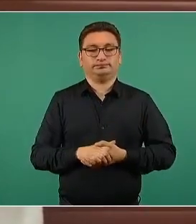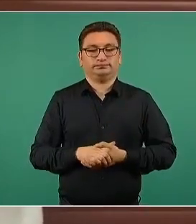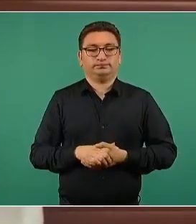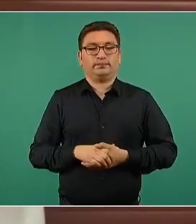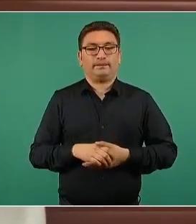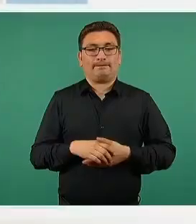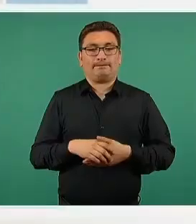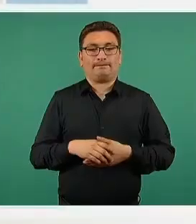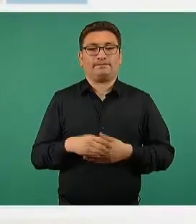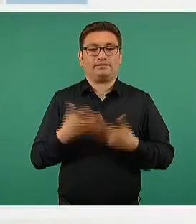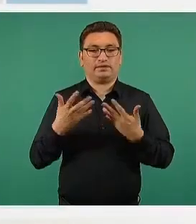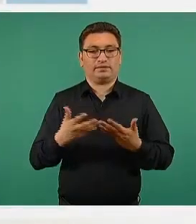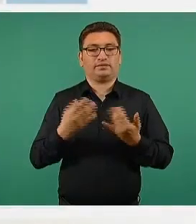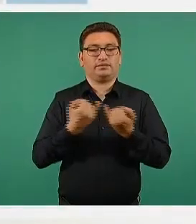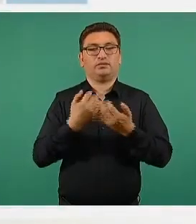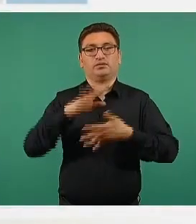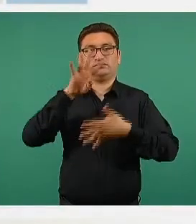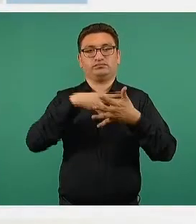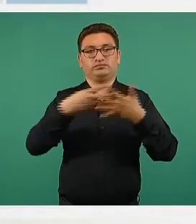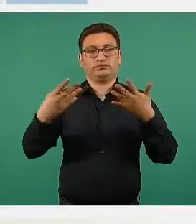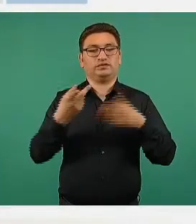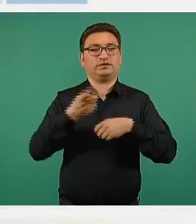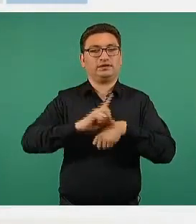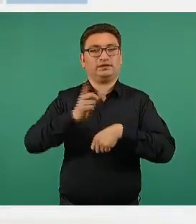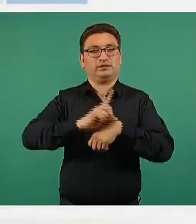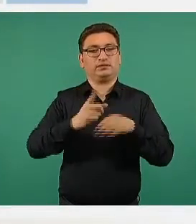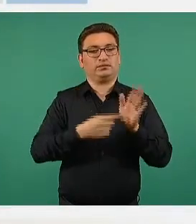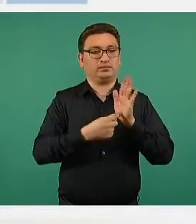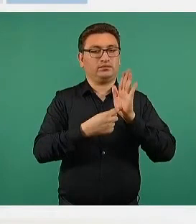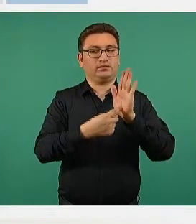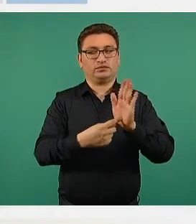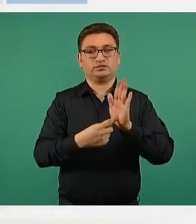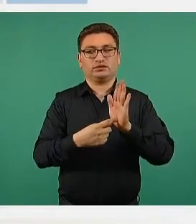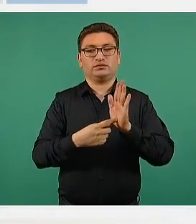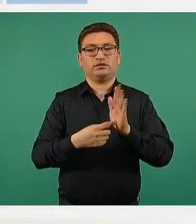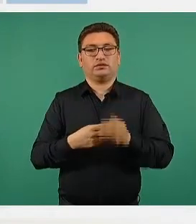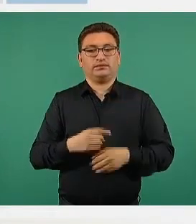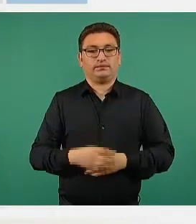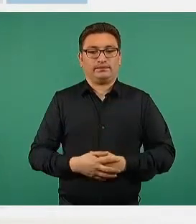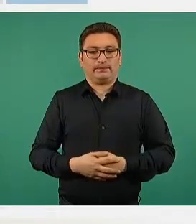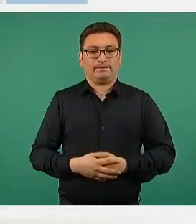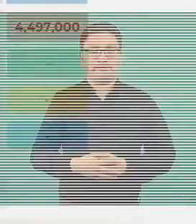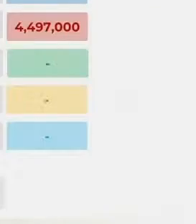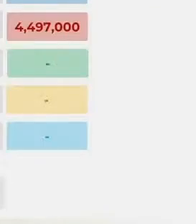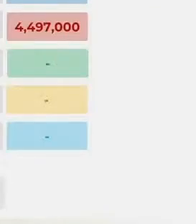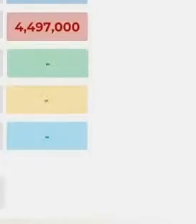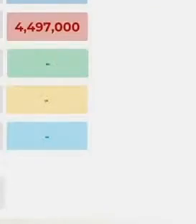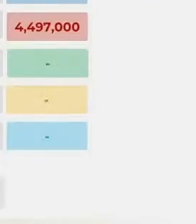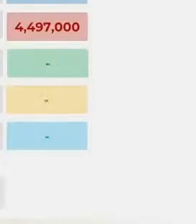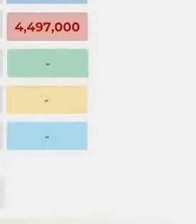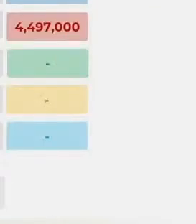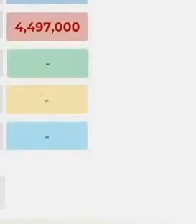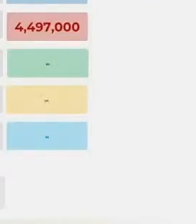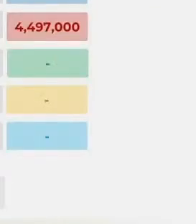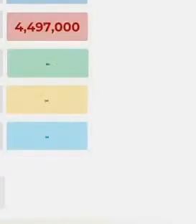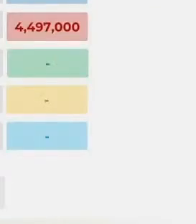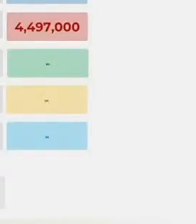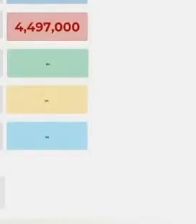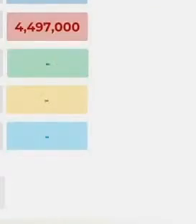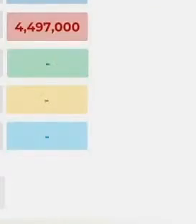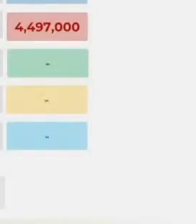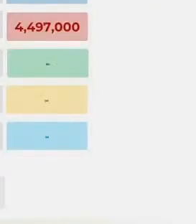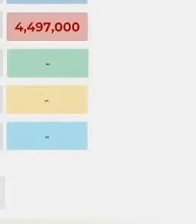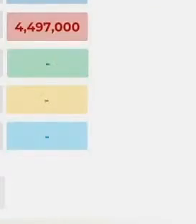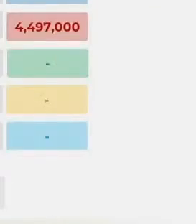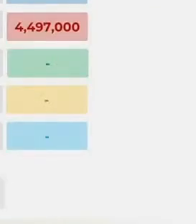Y es el cronograma que también lo presentamos día con día. Como ven, es un cronograma, es el cronograma semanal, eso es hasta el